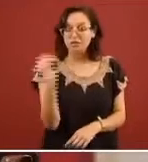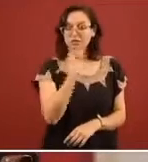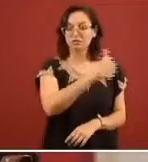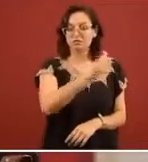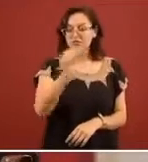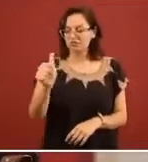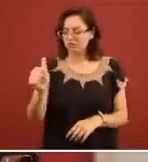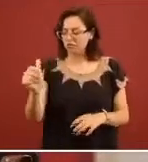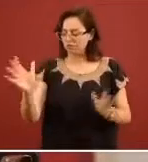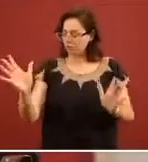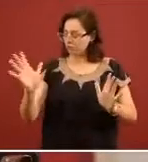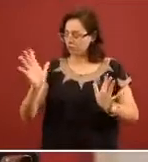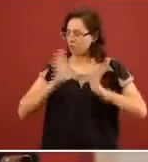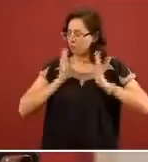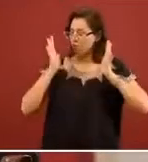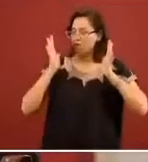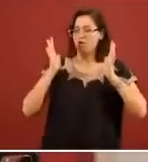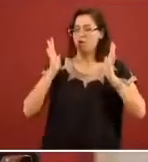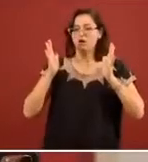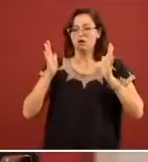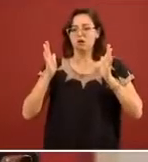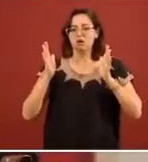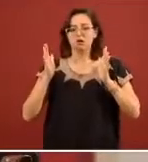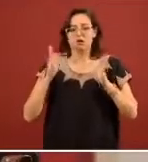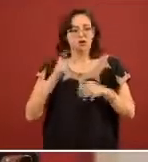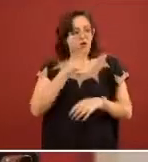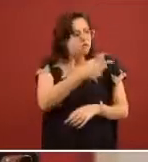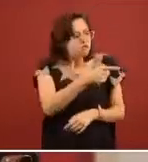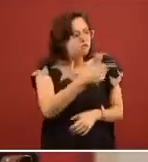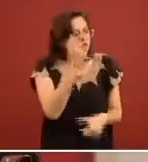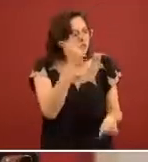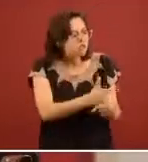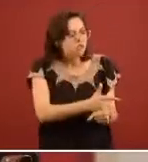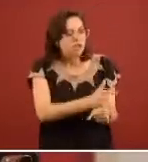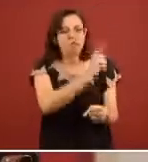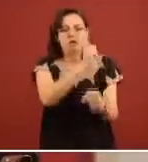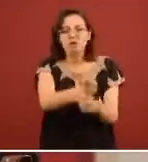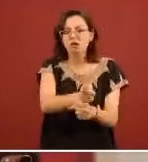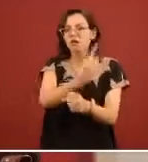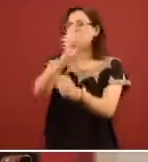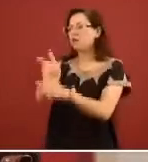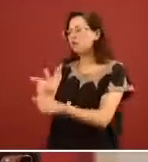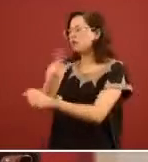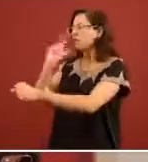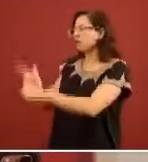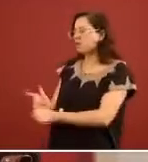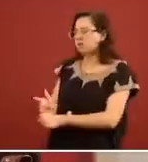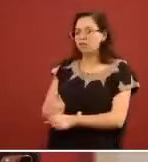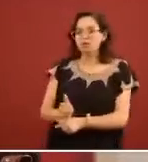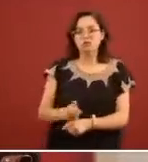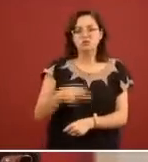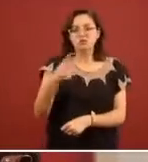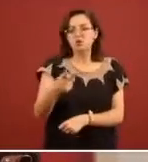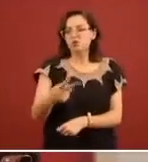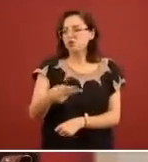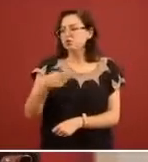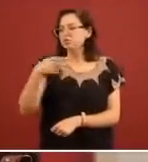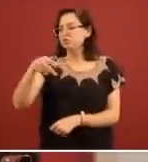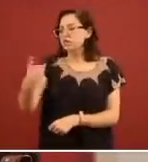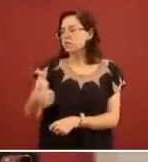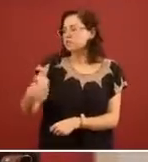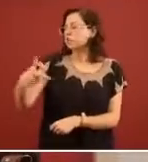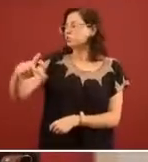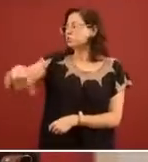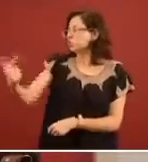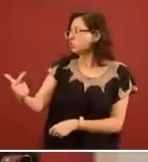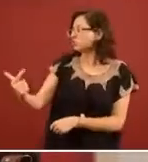repente se sorprenda de identificar que ya conoce a uno, que ya conoce a dos, que ya conoce a seis, que ya conoce a 12,